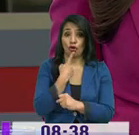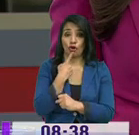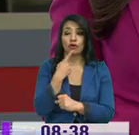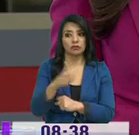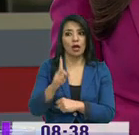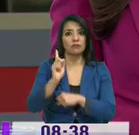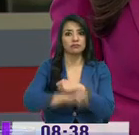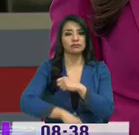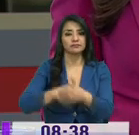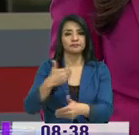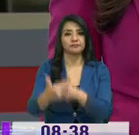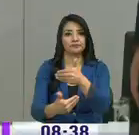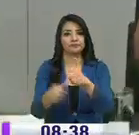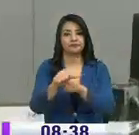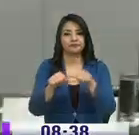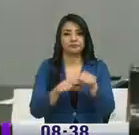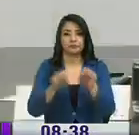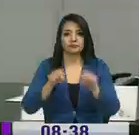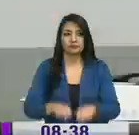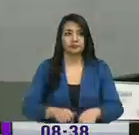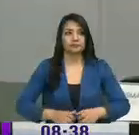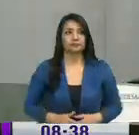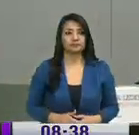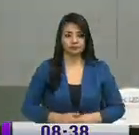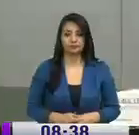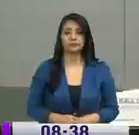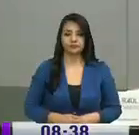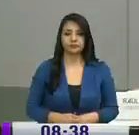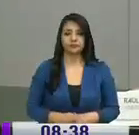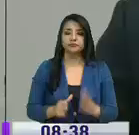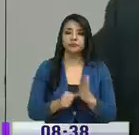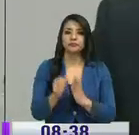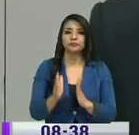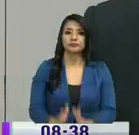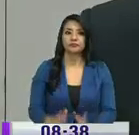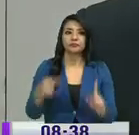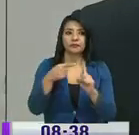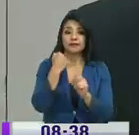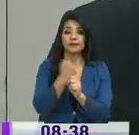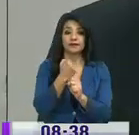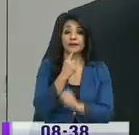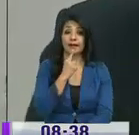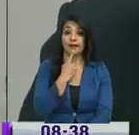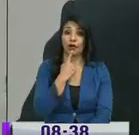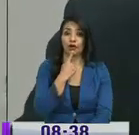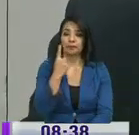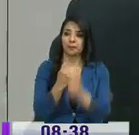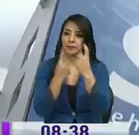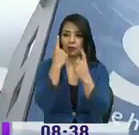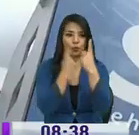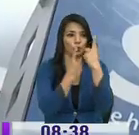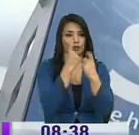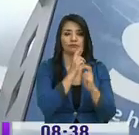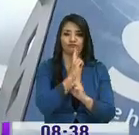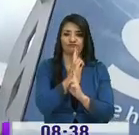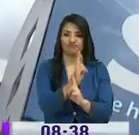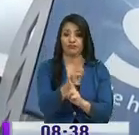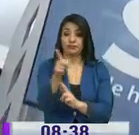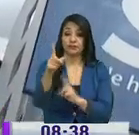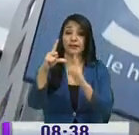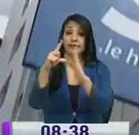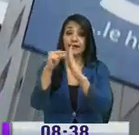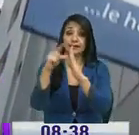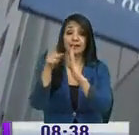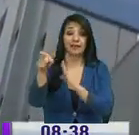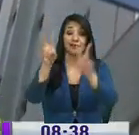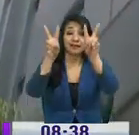administrativo correspondiente. Primero desearles una... Según respondió el ministro de Trabajo, Raúl Ledesma, varias preguntas formuladas por el Servicio de Rentas Internas